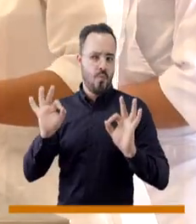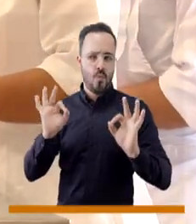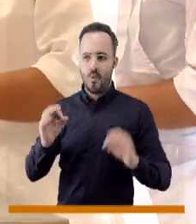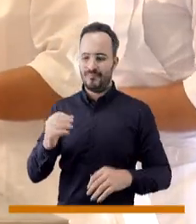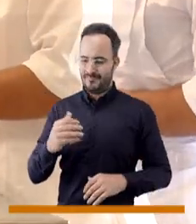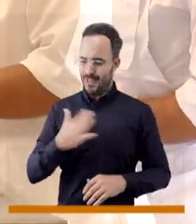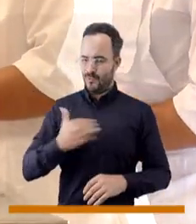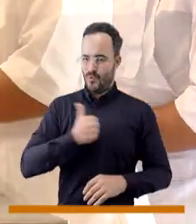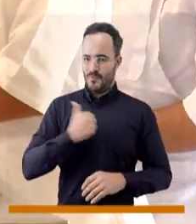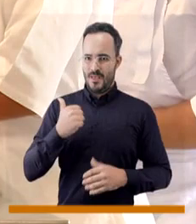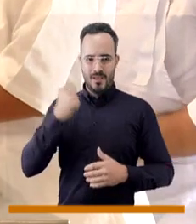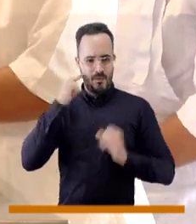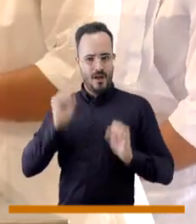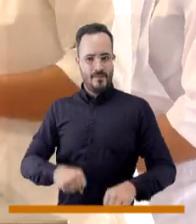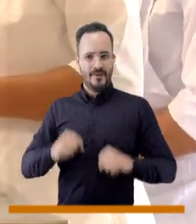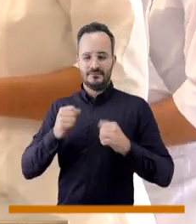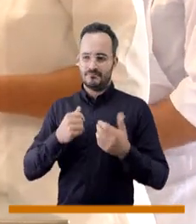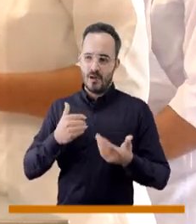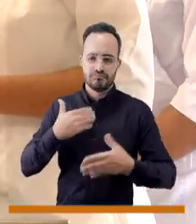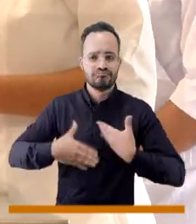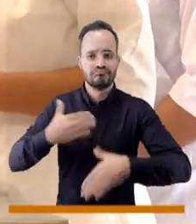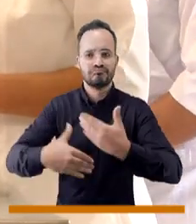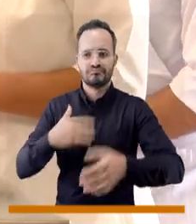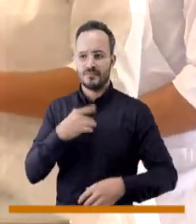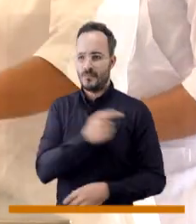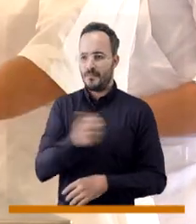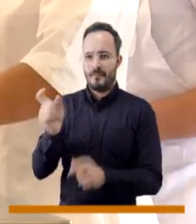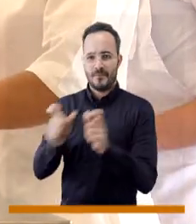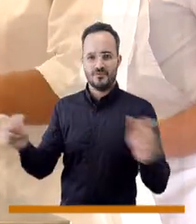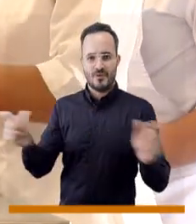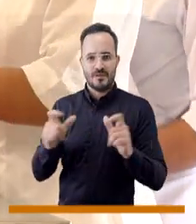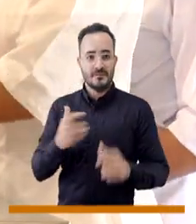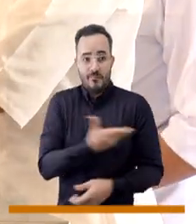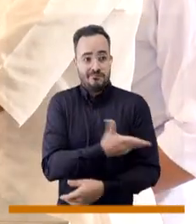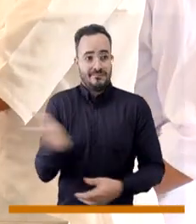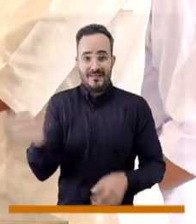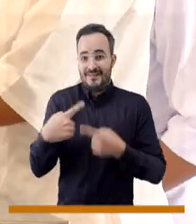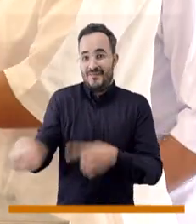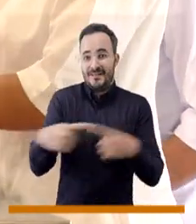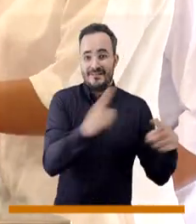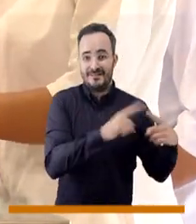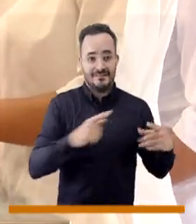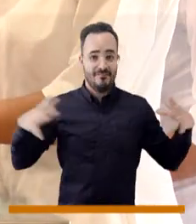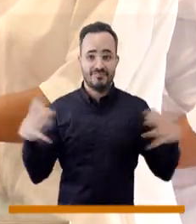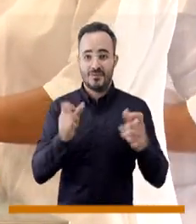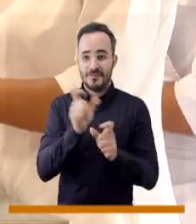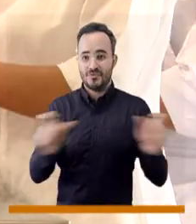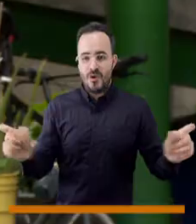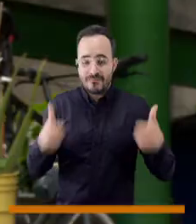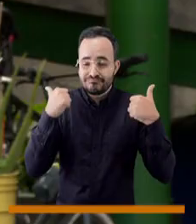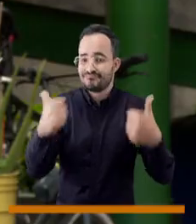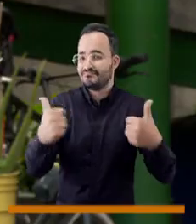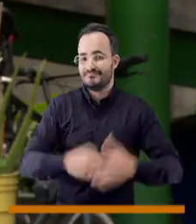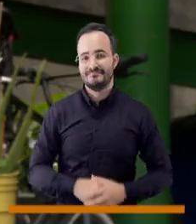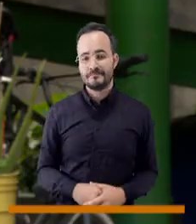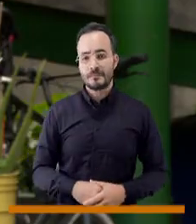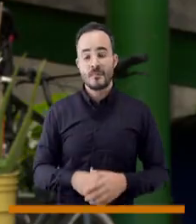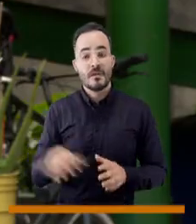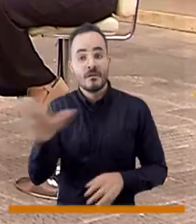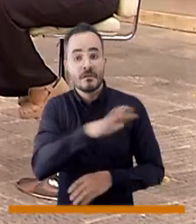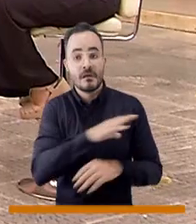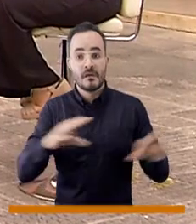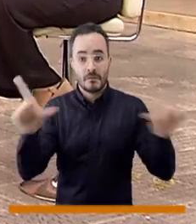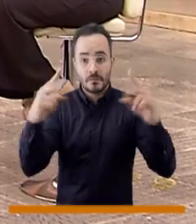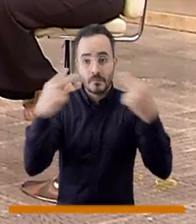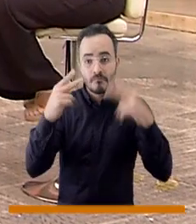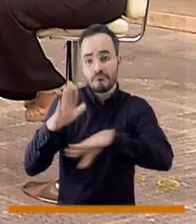esas iniciativas que permiten la autonomía del desarrollo en medio de todas las diferencias que nos acompañan. Quiero